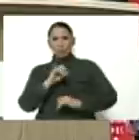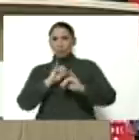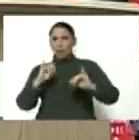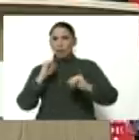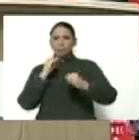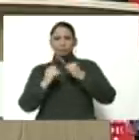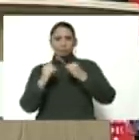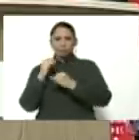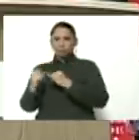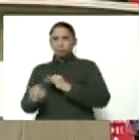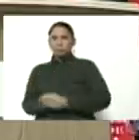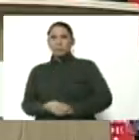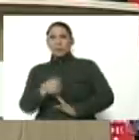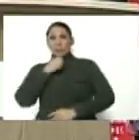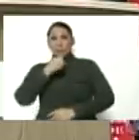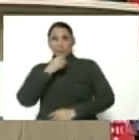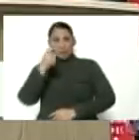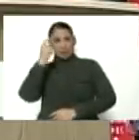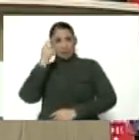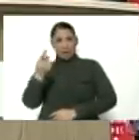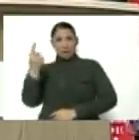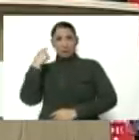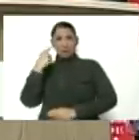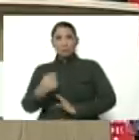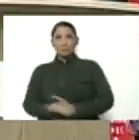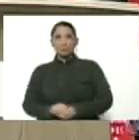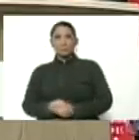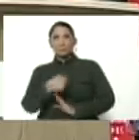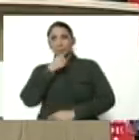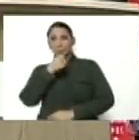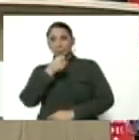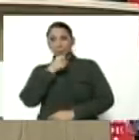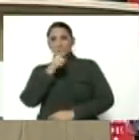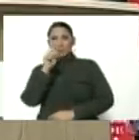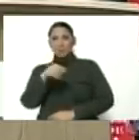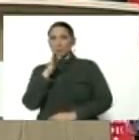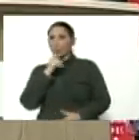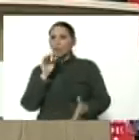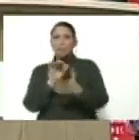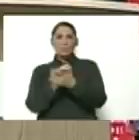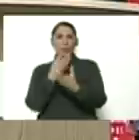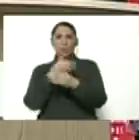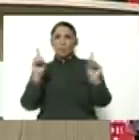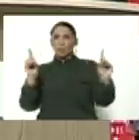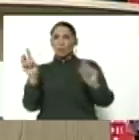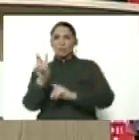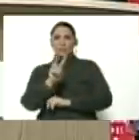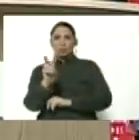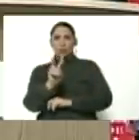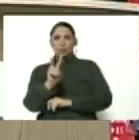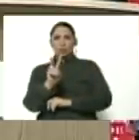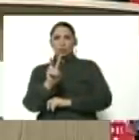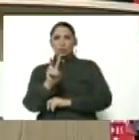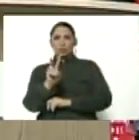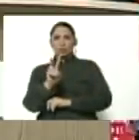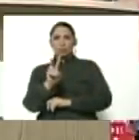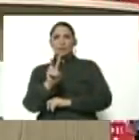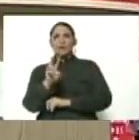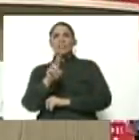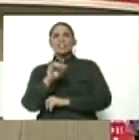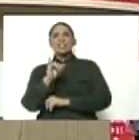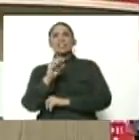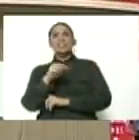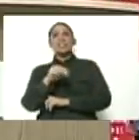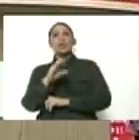una entrevista que el día de ayer un periodista también enemigo de la democracia venezolana, como es Fernando del Rincón,